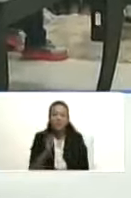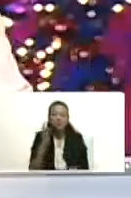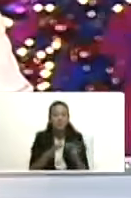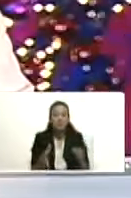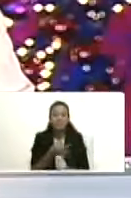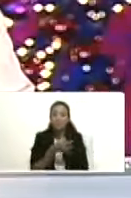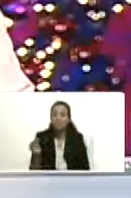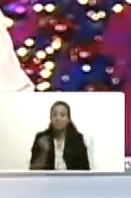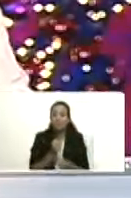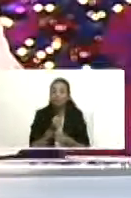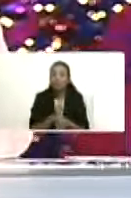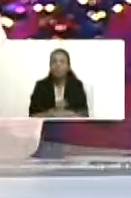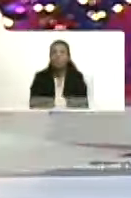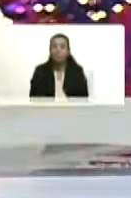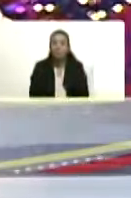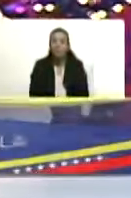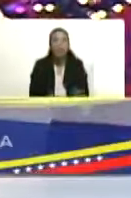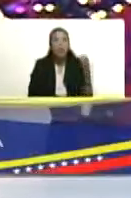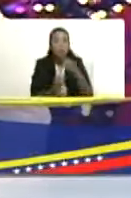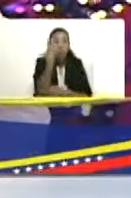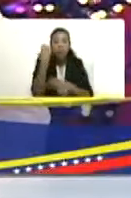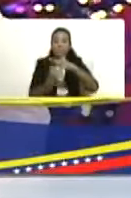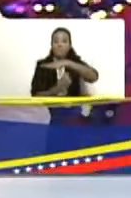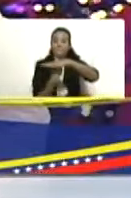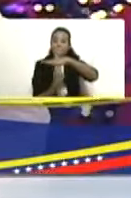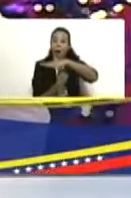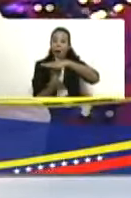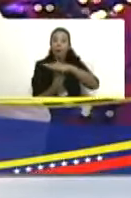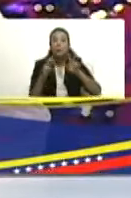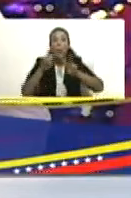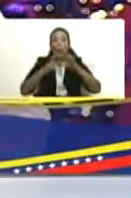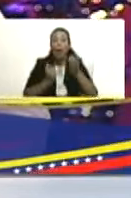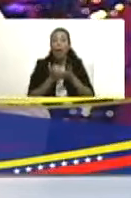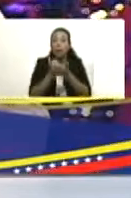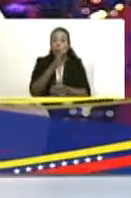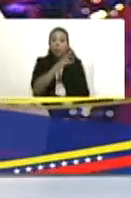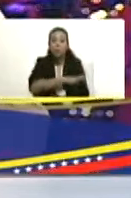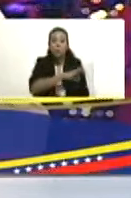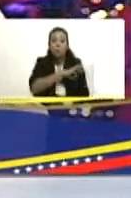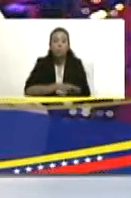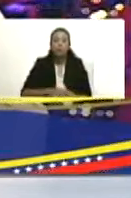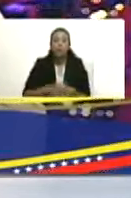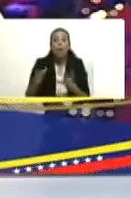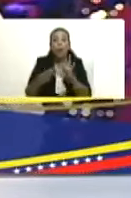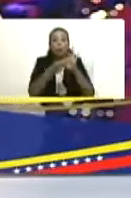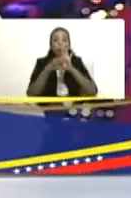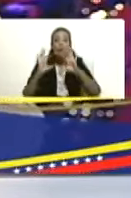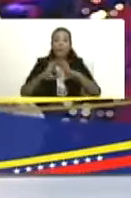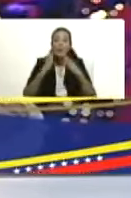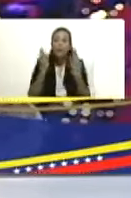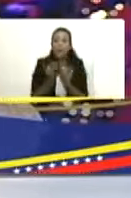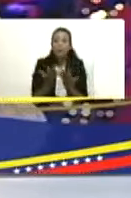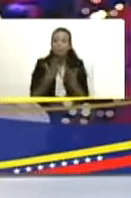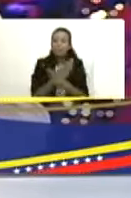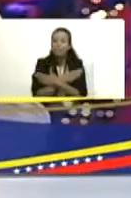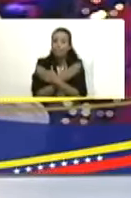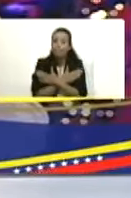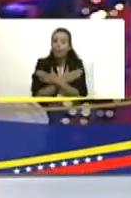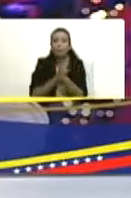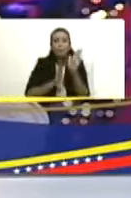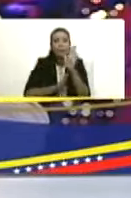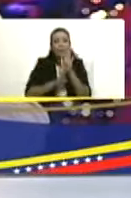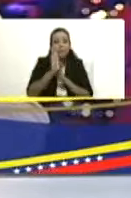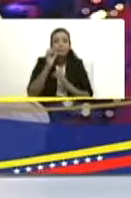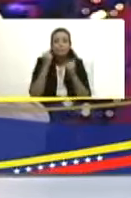Excelente. Construyamos las bases del estado de bienestar social, de la unión familiar, para que